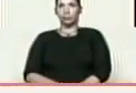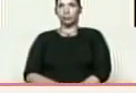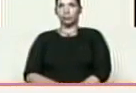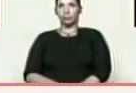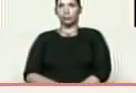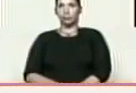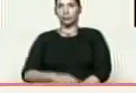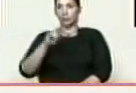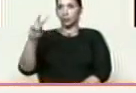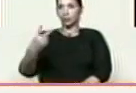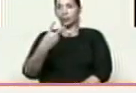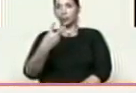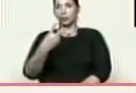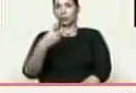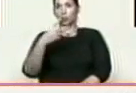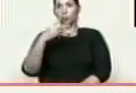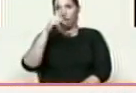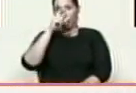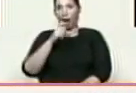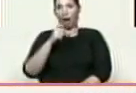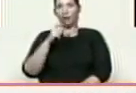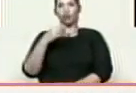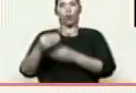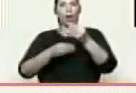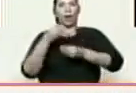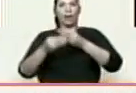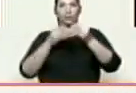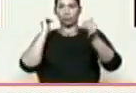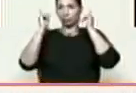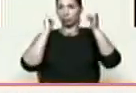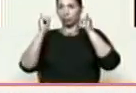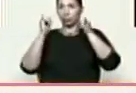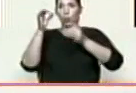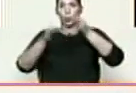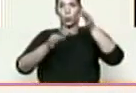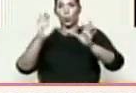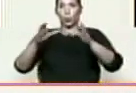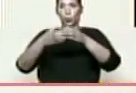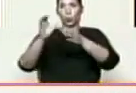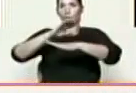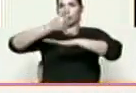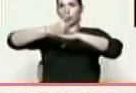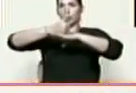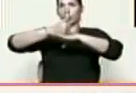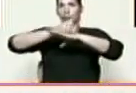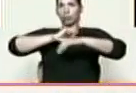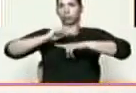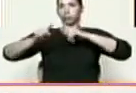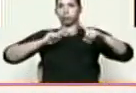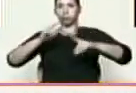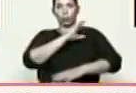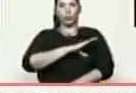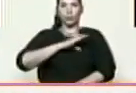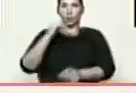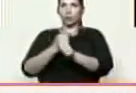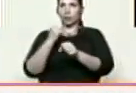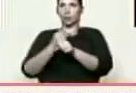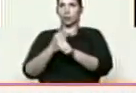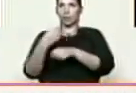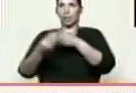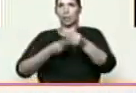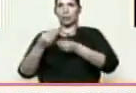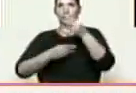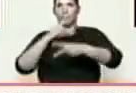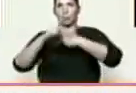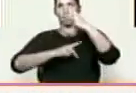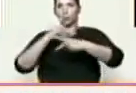segundo aniversario de instalación de la Asamblea Nacional Constituyente, la Junta Directiva ha instruido a las comisiones de trabajo llevar a cabo un